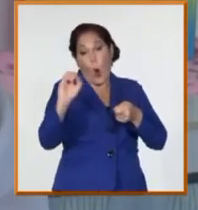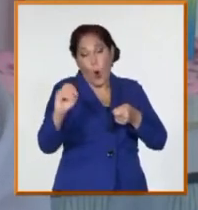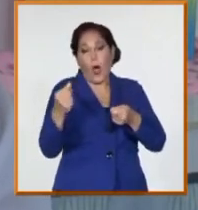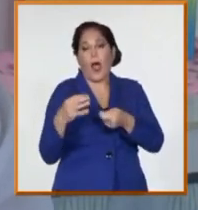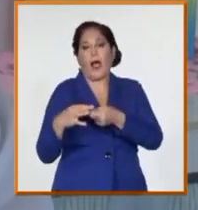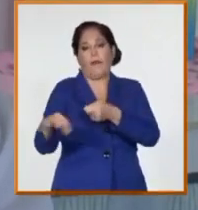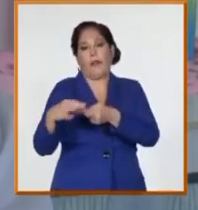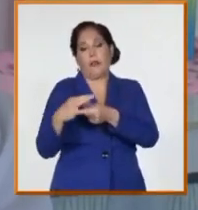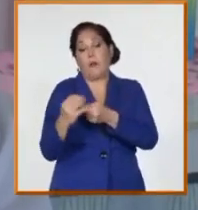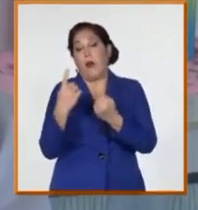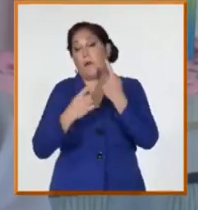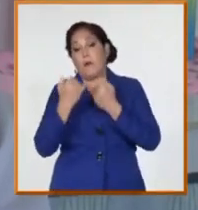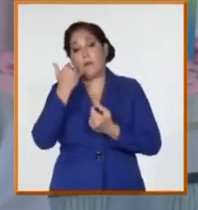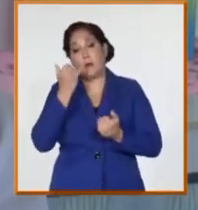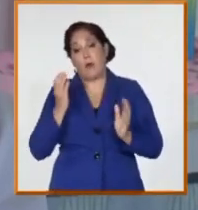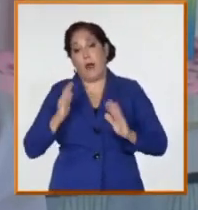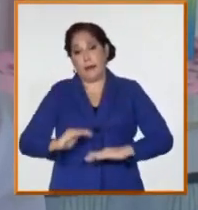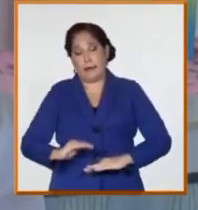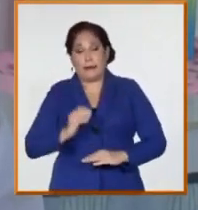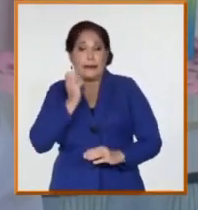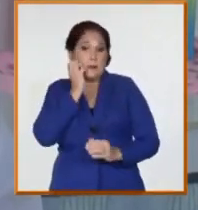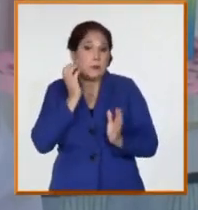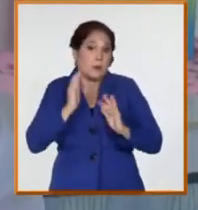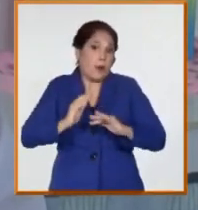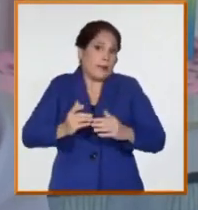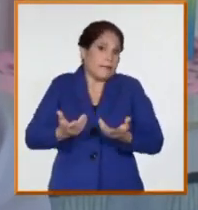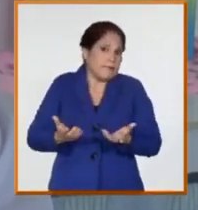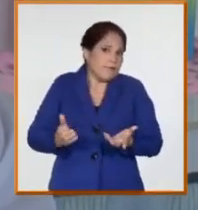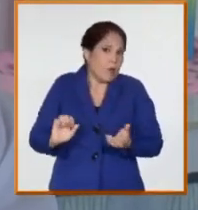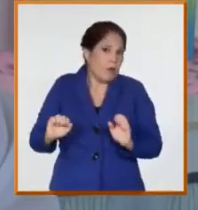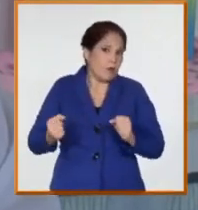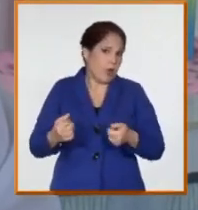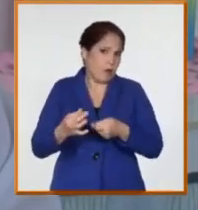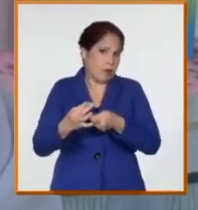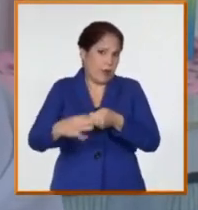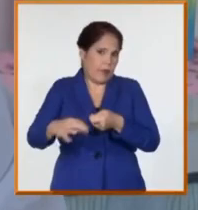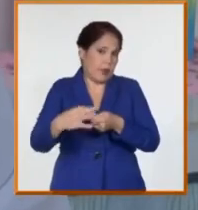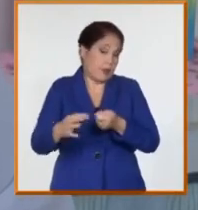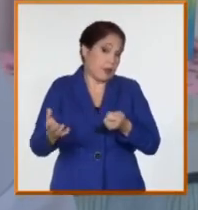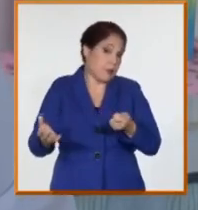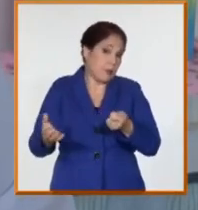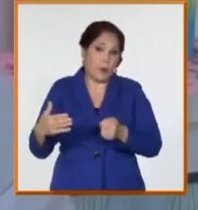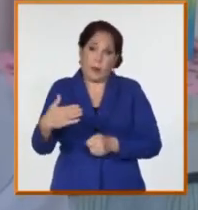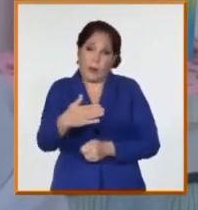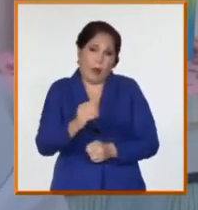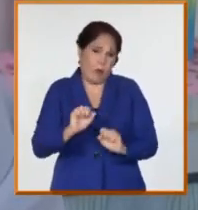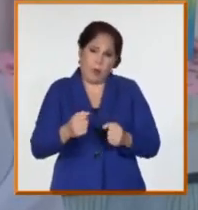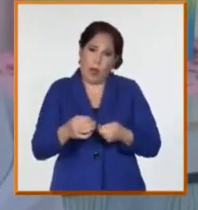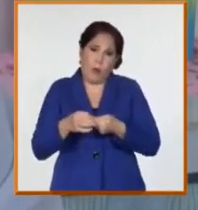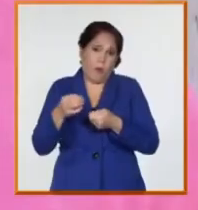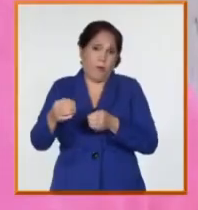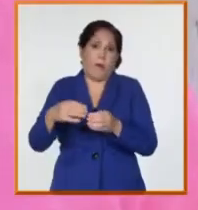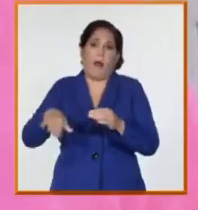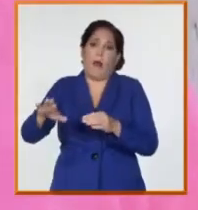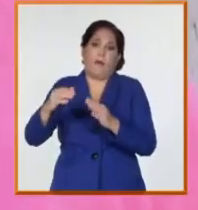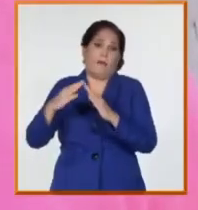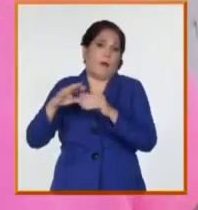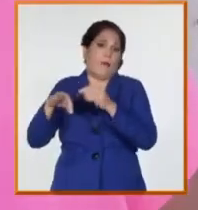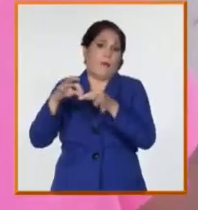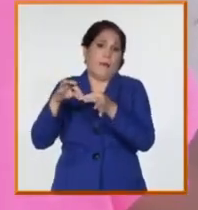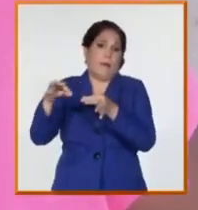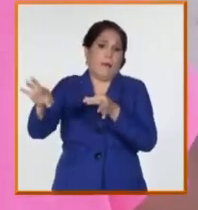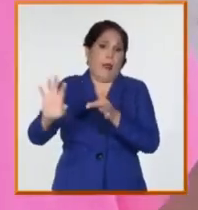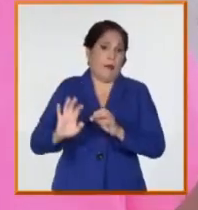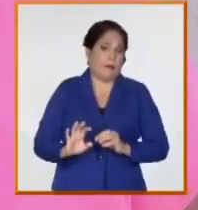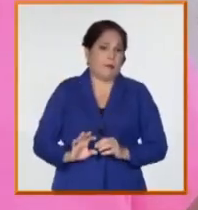trampa móvil lo tienen y yo los se los vendo con todo con todo perfección y todo perfecto a veces